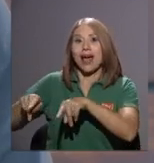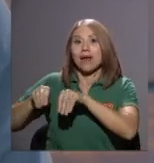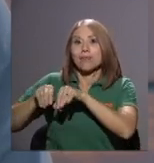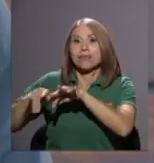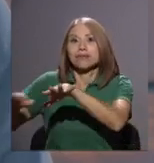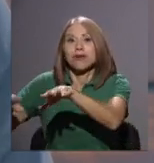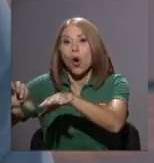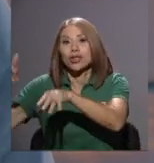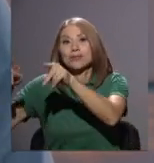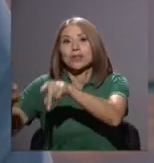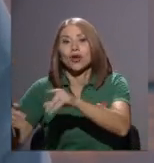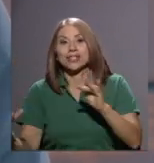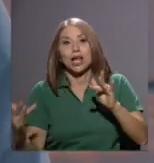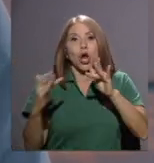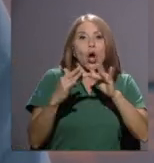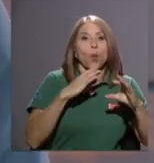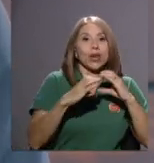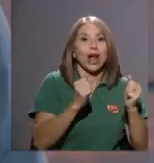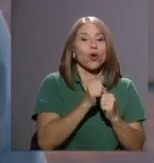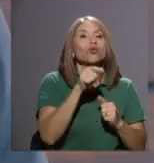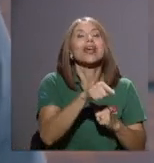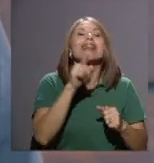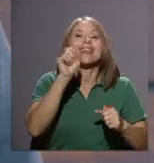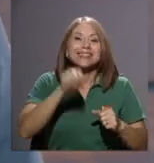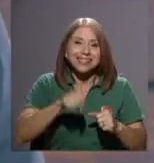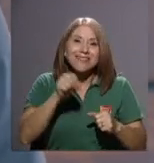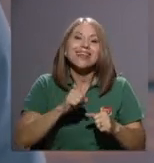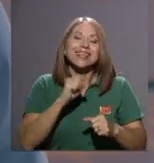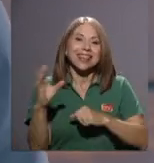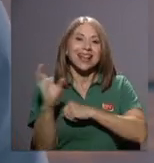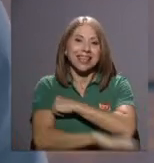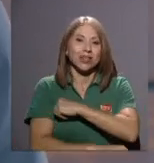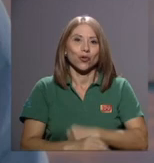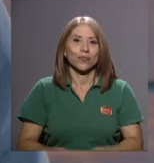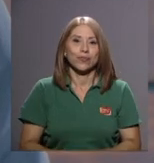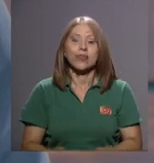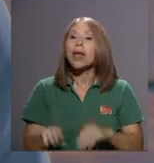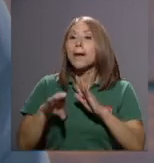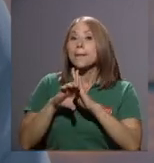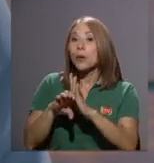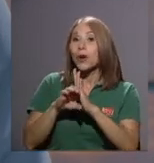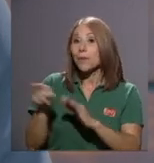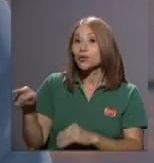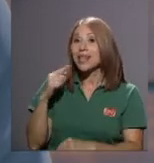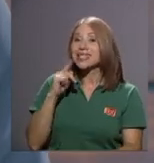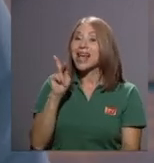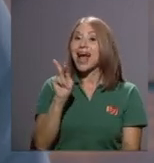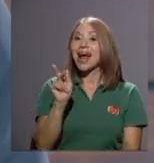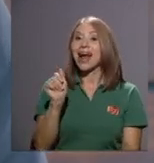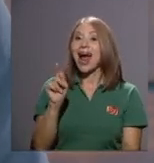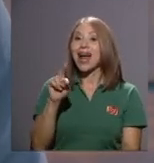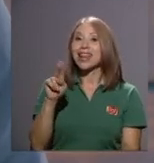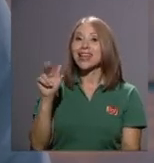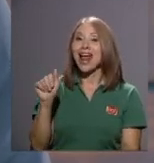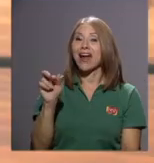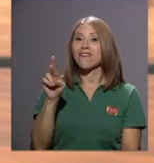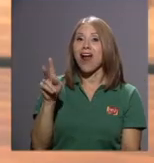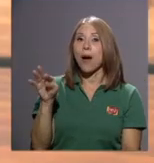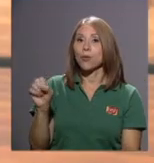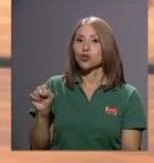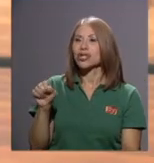en el contexto también de cómo, si esa persona, como ponías el ejemplo ahora de Karina Ramos, ¿cómo ella podría defenderse ante